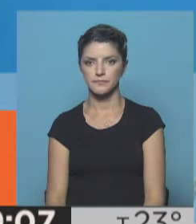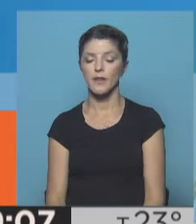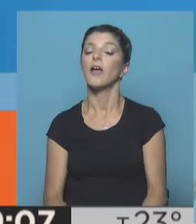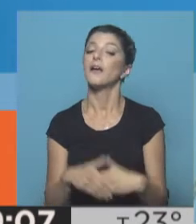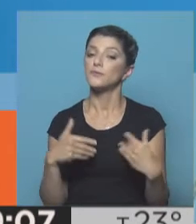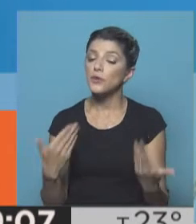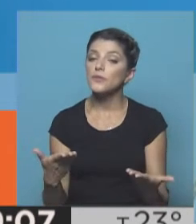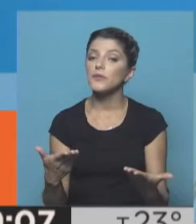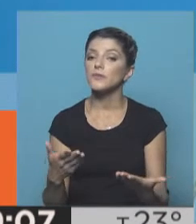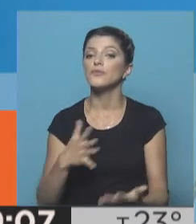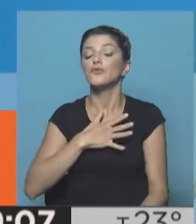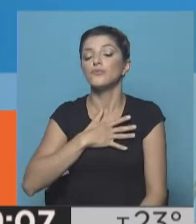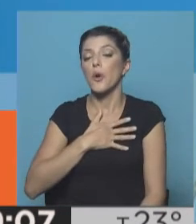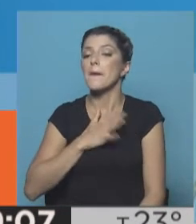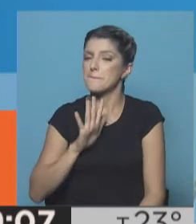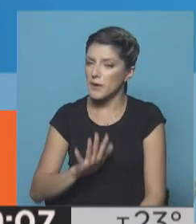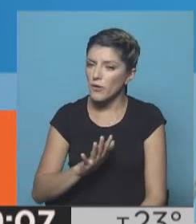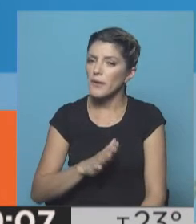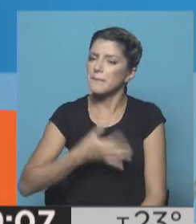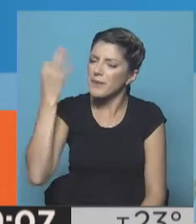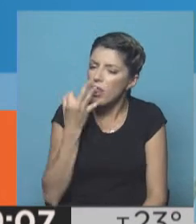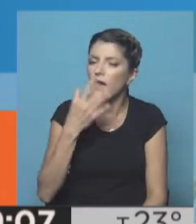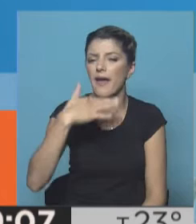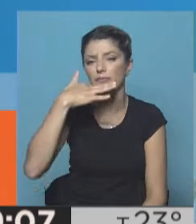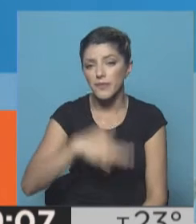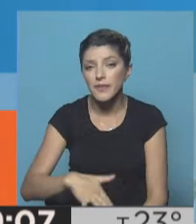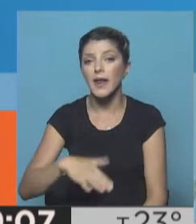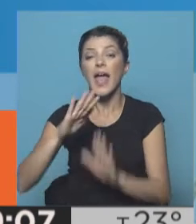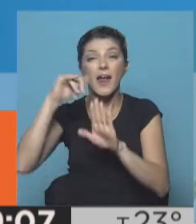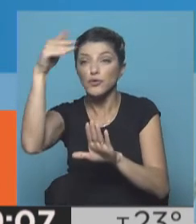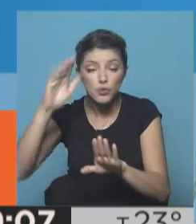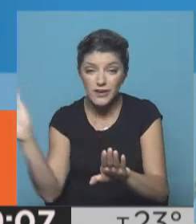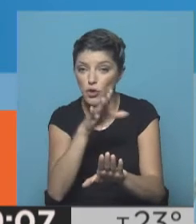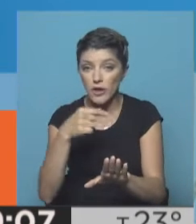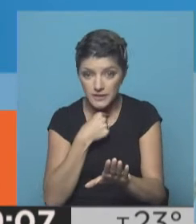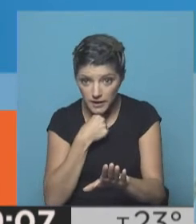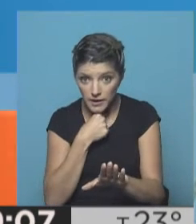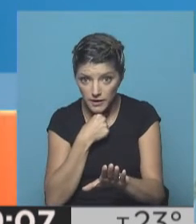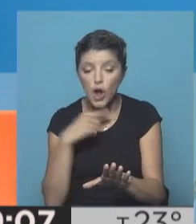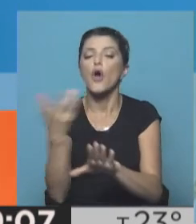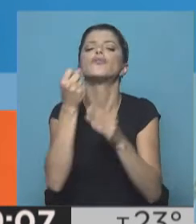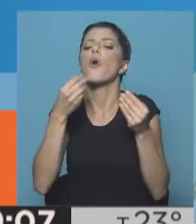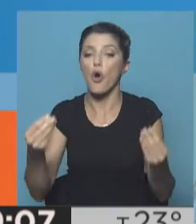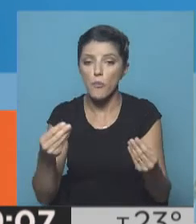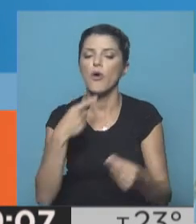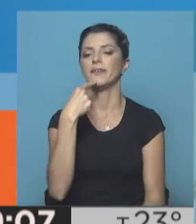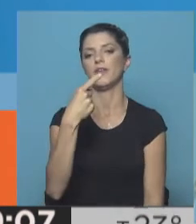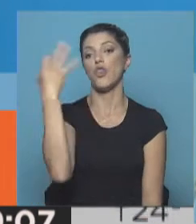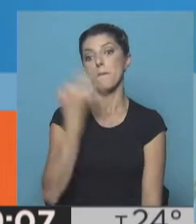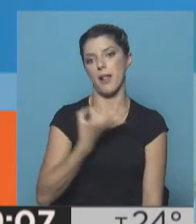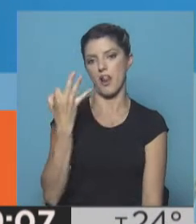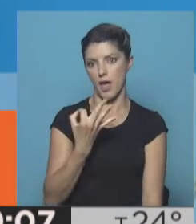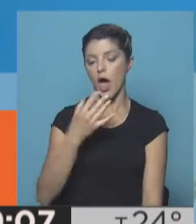realmente entendamos que la forma de construir ese futuro que queremos es diciéndonos la verdad. Y hoy lo que está haciendo el